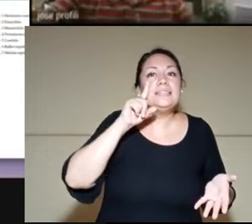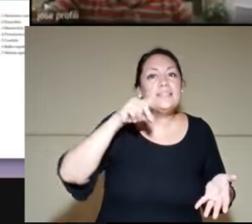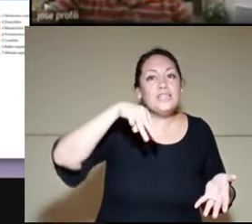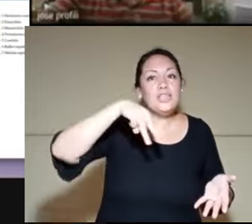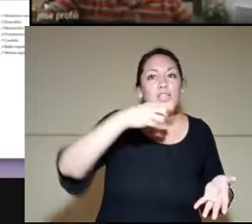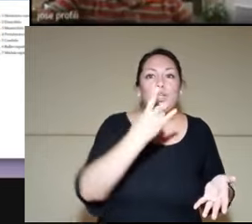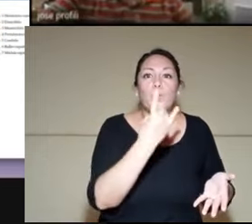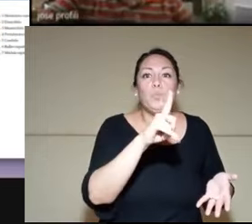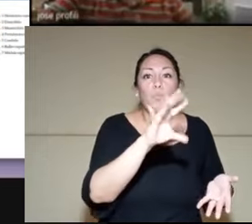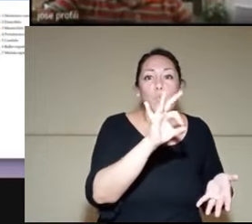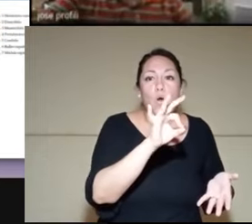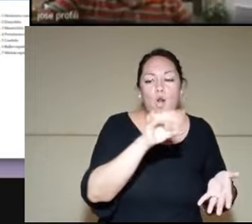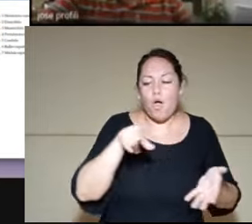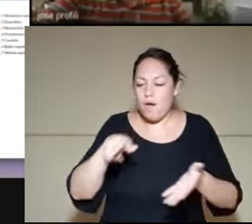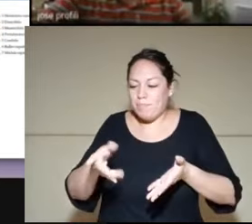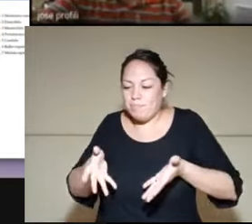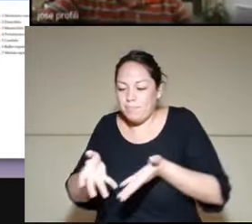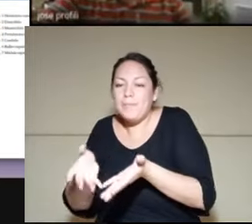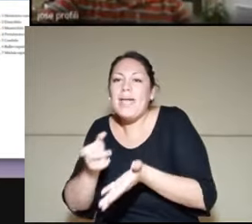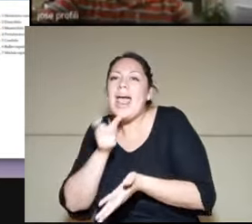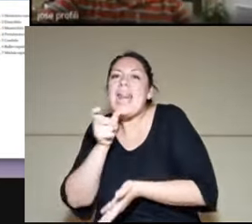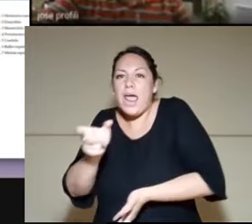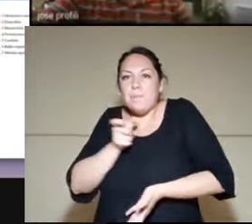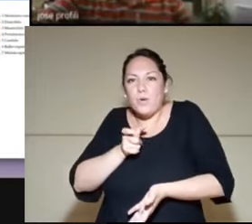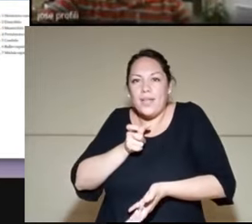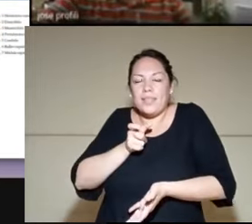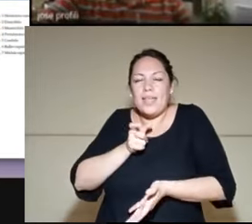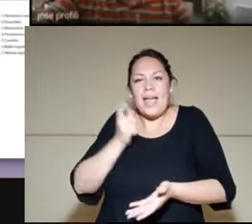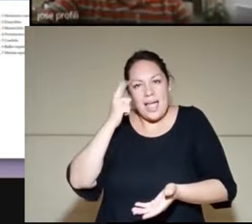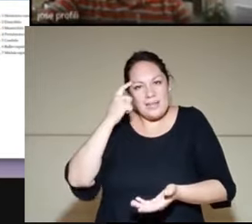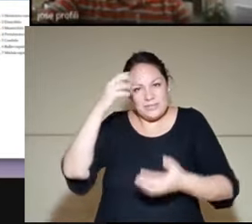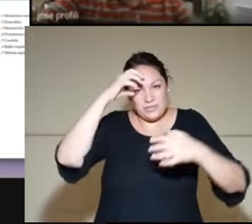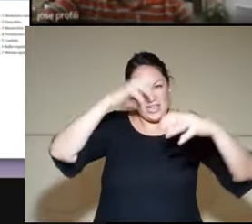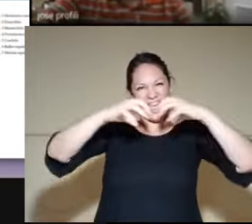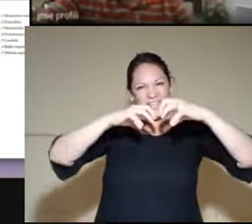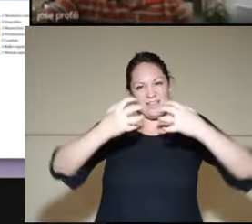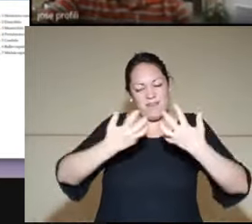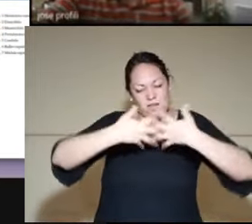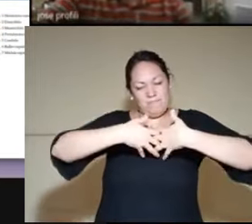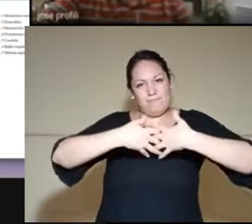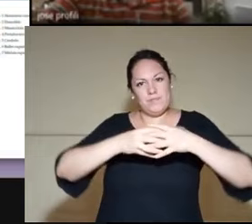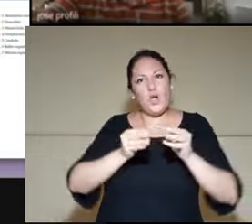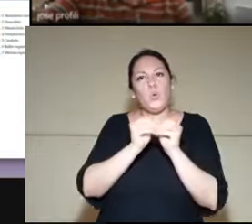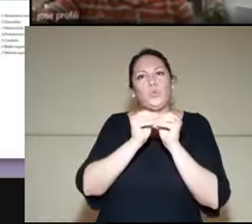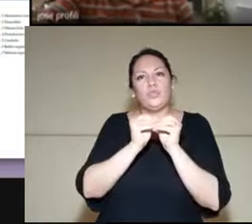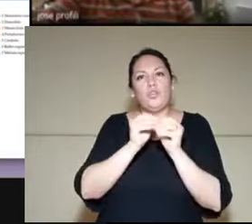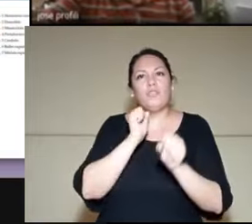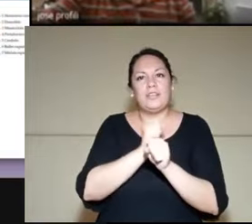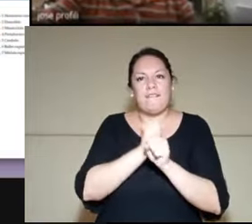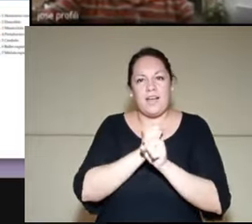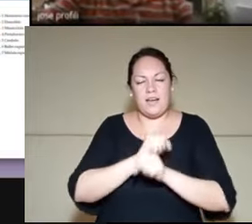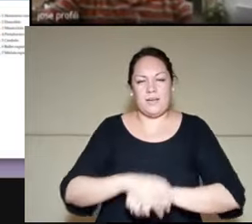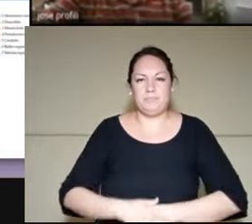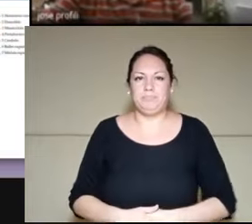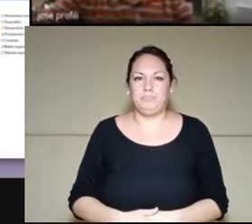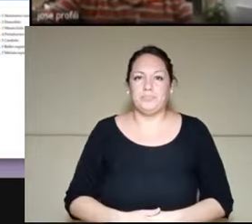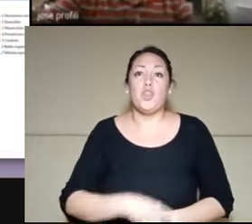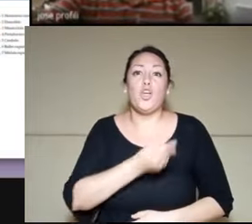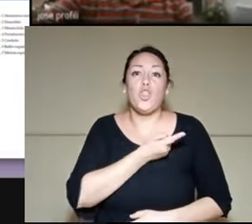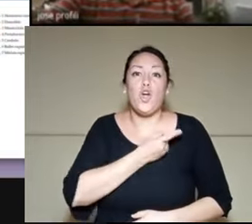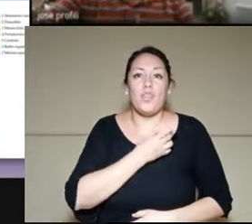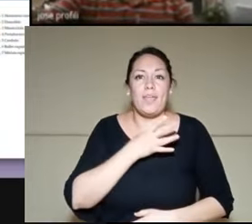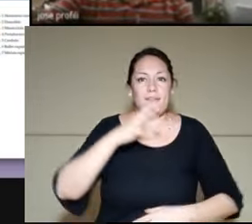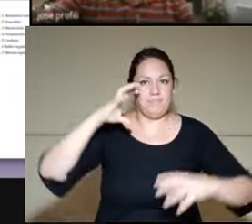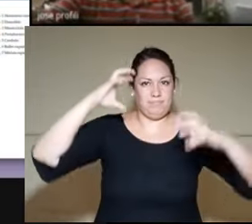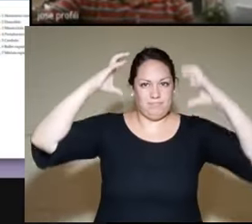estímulo-respuesta, todo eso lo hace la integración que existe en nuestro encéfalo, ¿no es cierto?, dentro de la